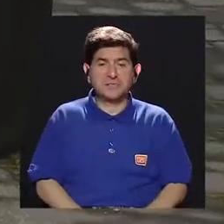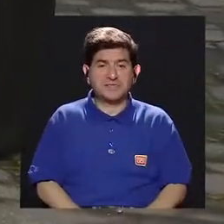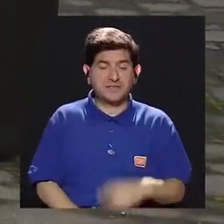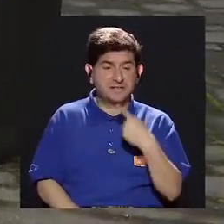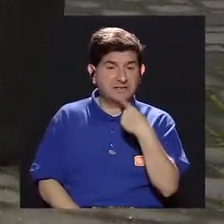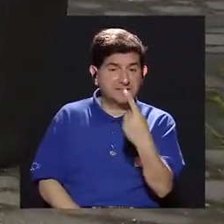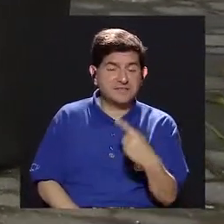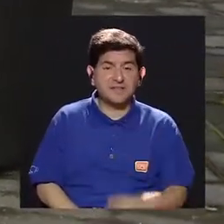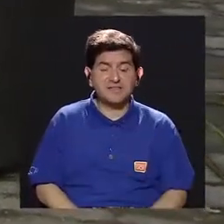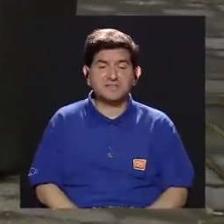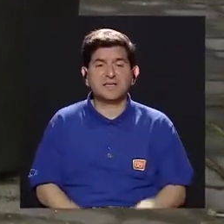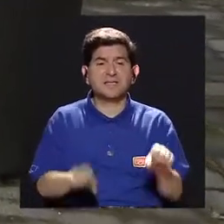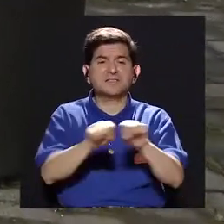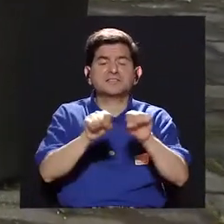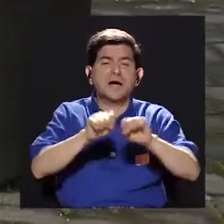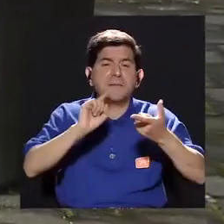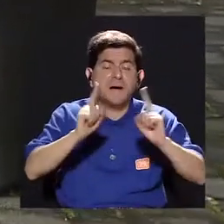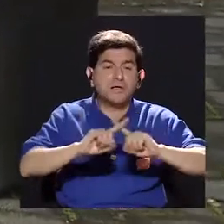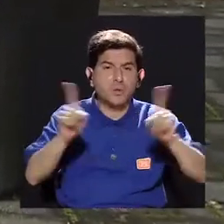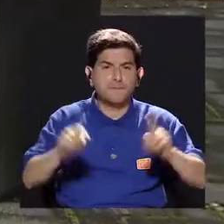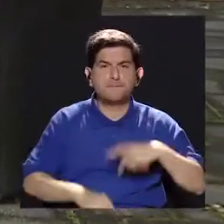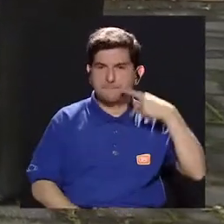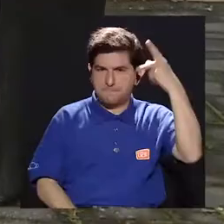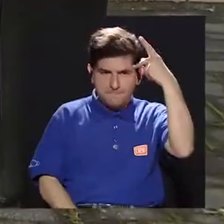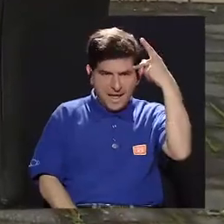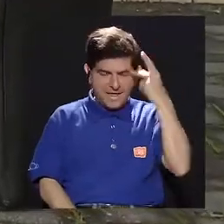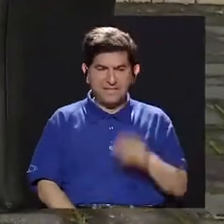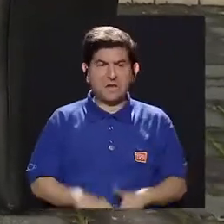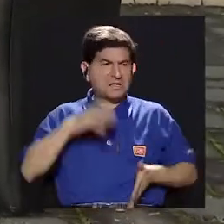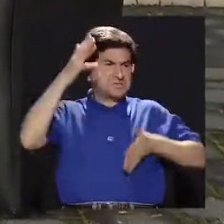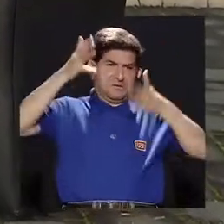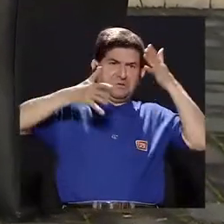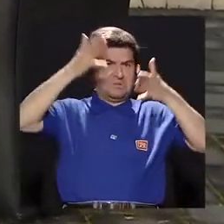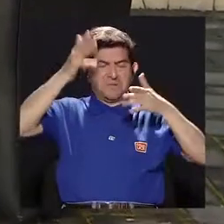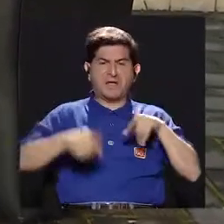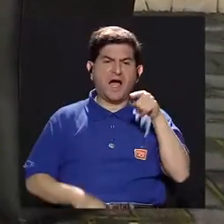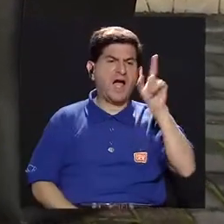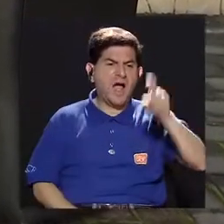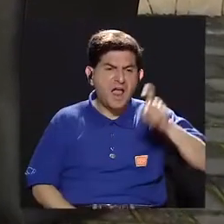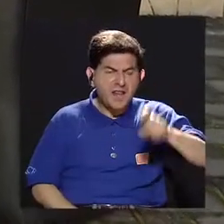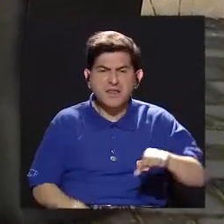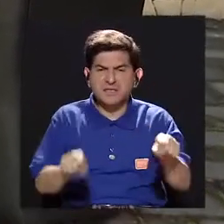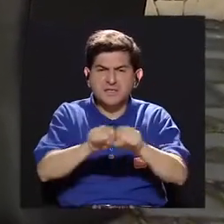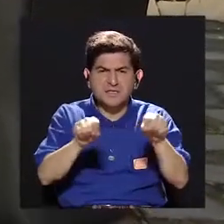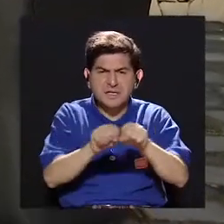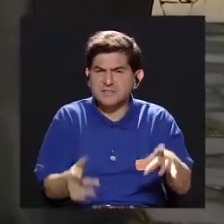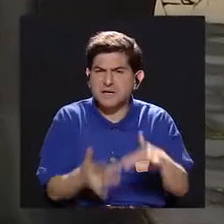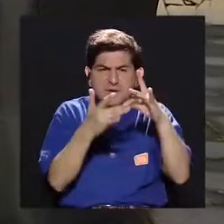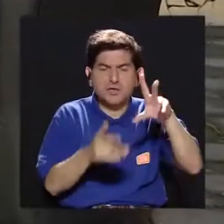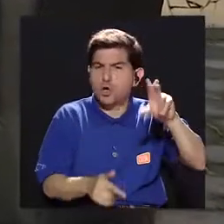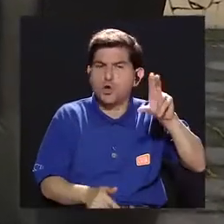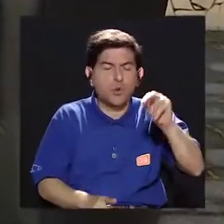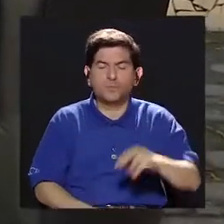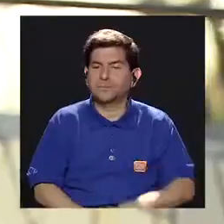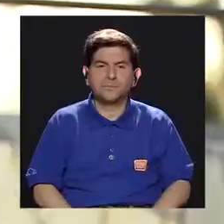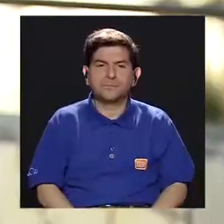a indicar qué calzado debe usar, pero los padres no tienen que inventar que el niño necesita algún calzado de algún